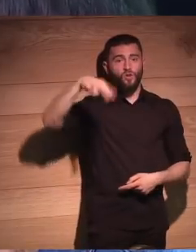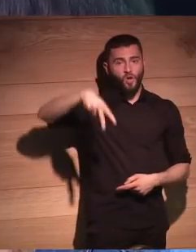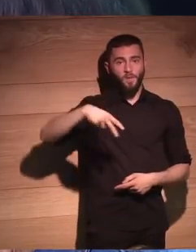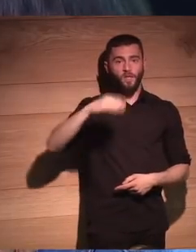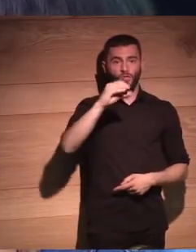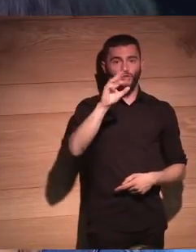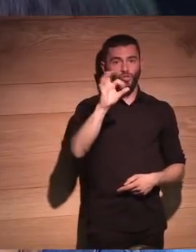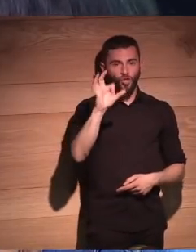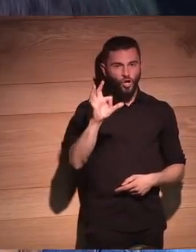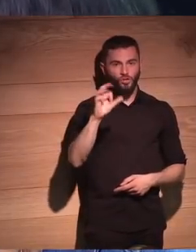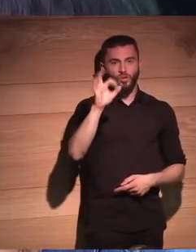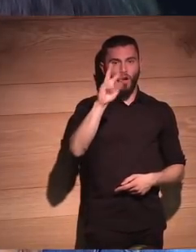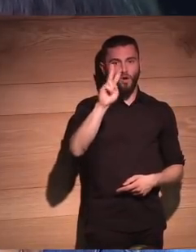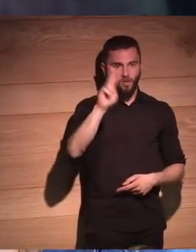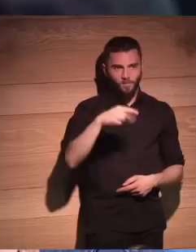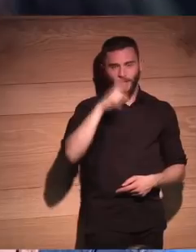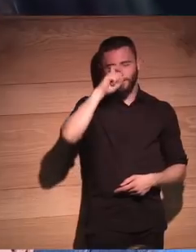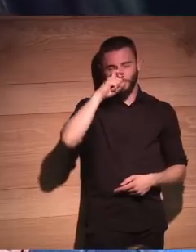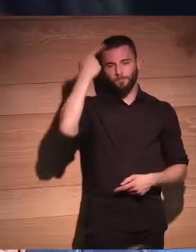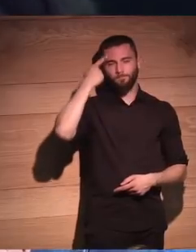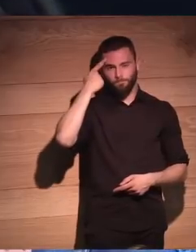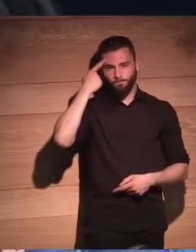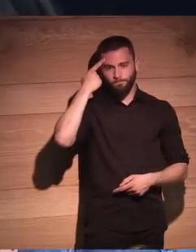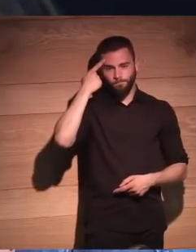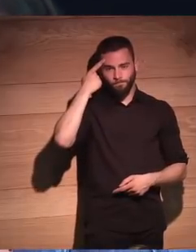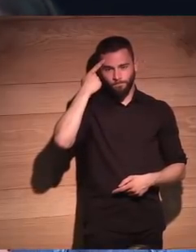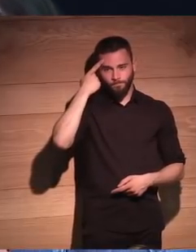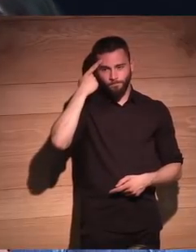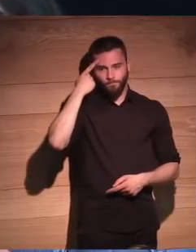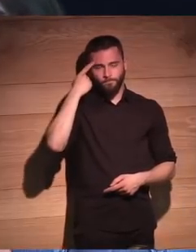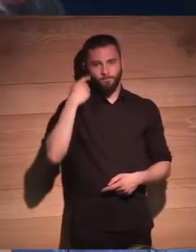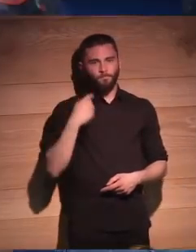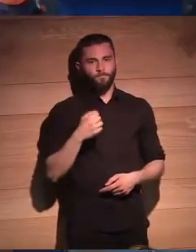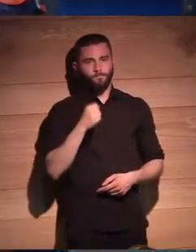muy entrañablemente, Superman con Batman combatiendo al mal. ¿Algún otro?